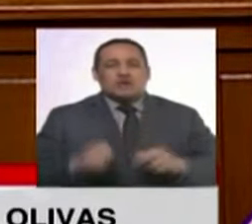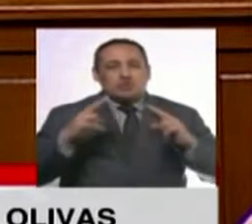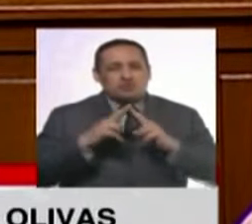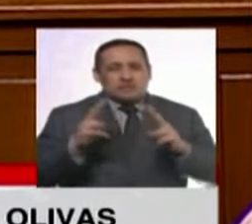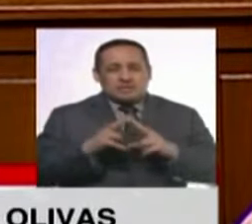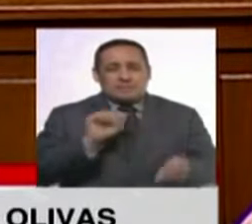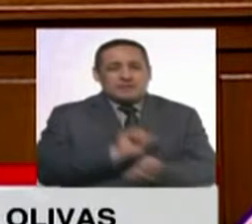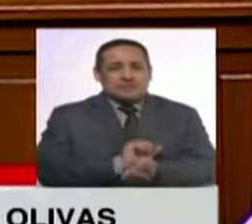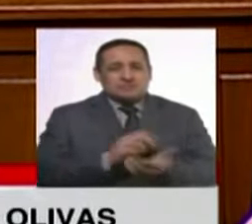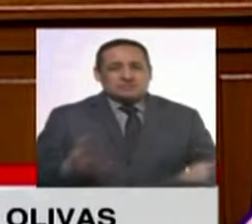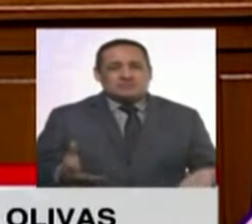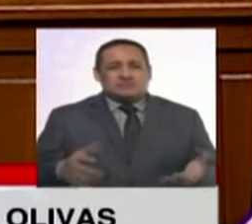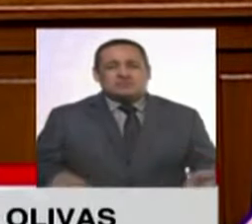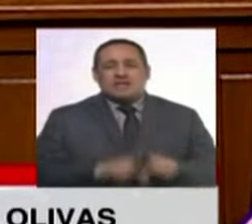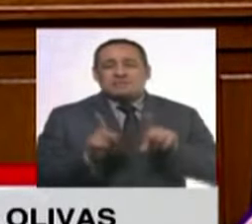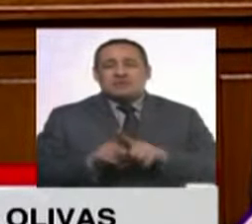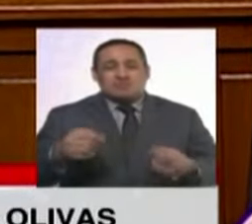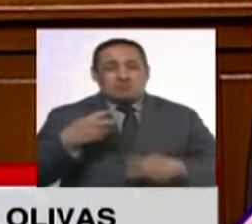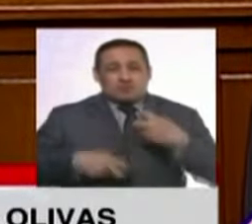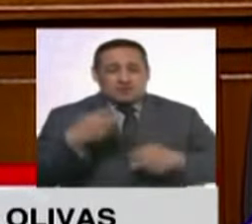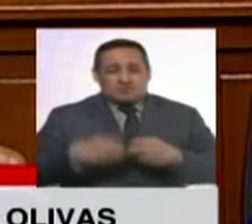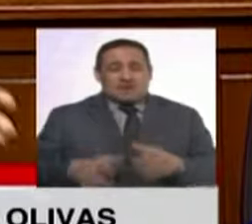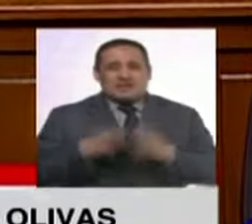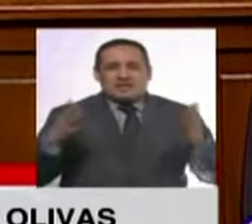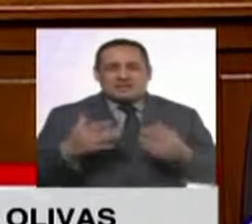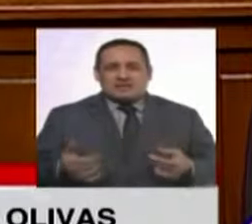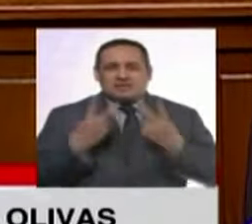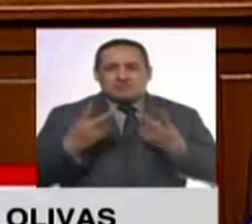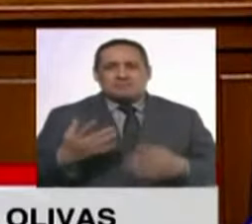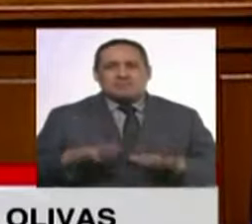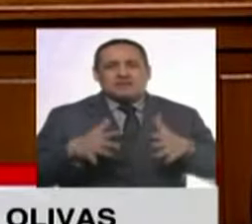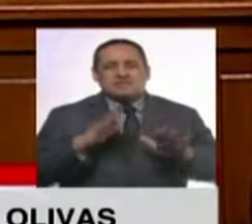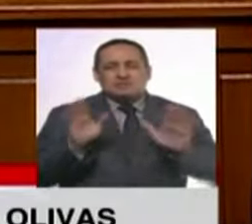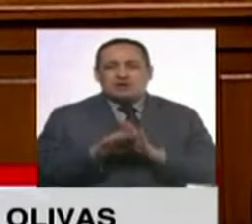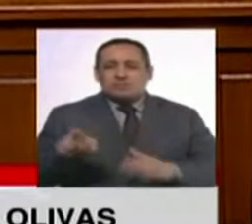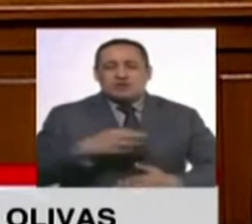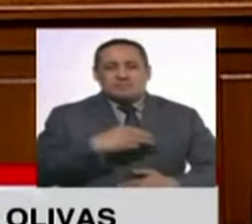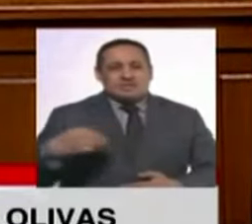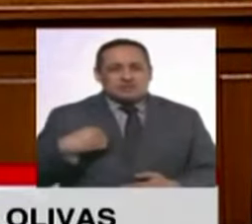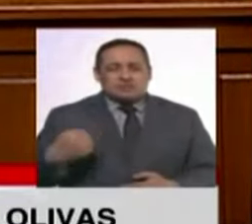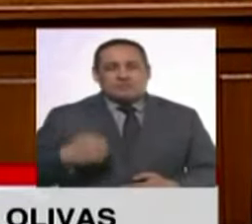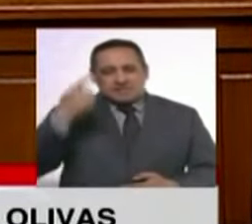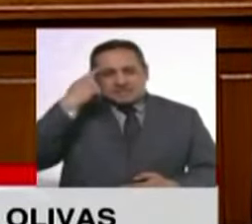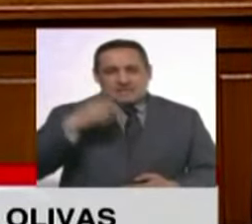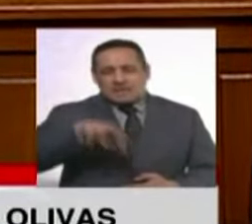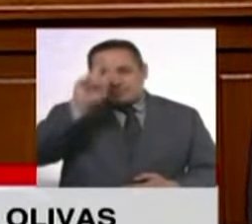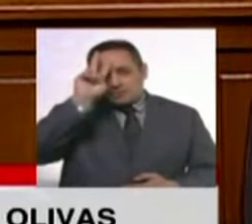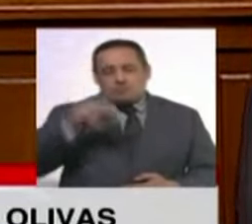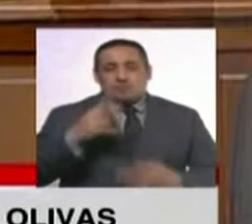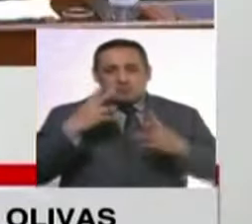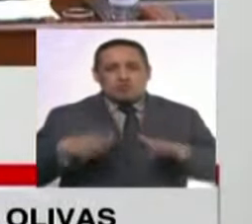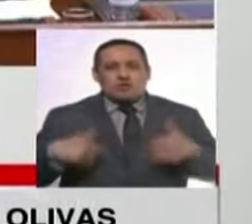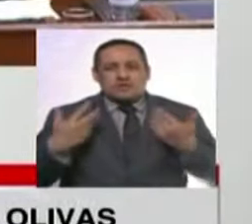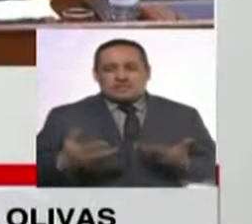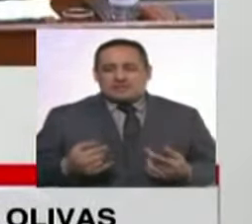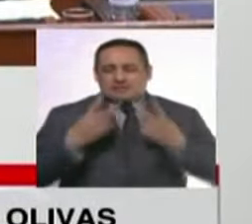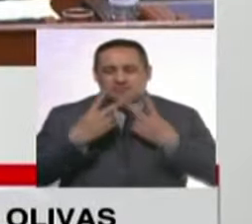se encuentra en prisión por graves hechos y al parecer el ministro en vez de que el país pueda